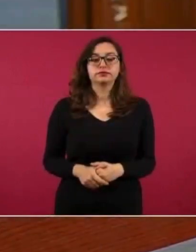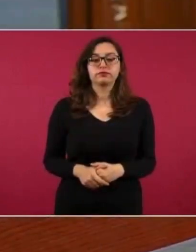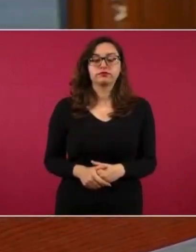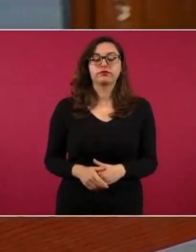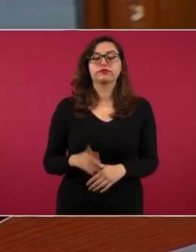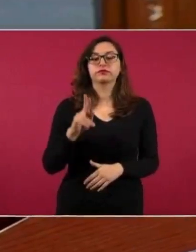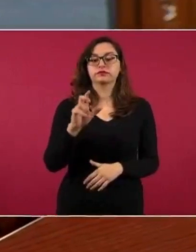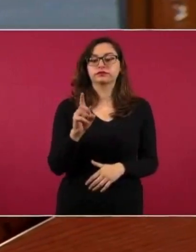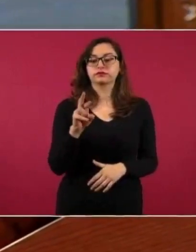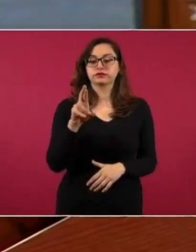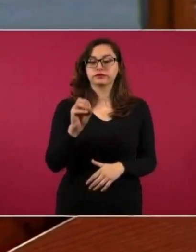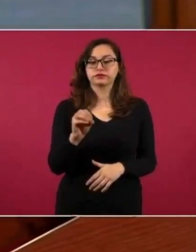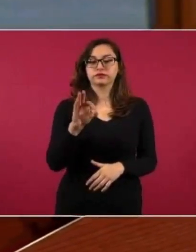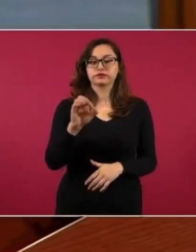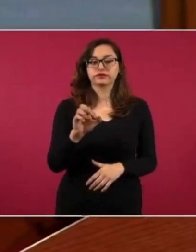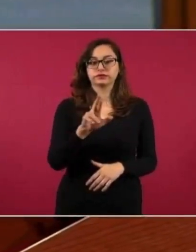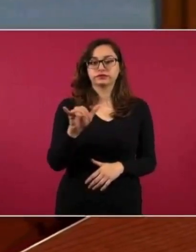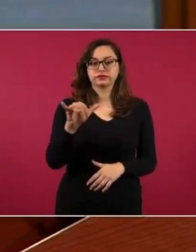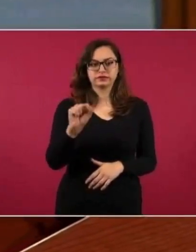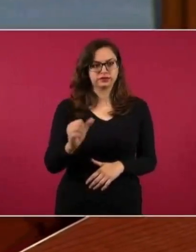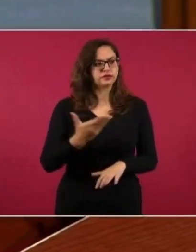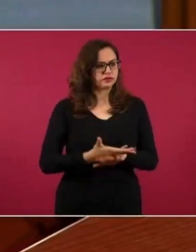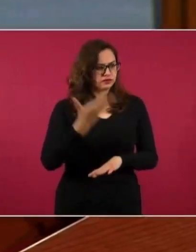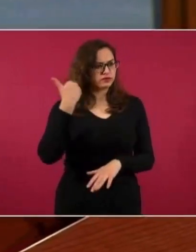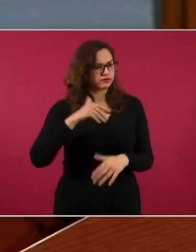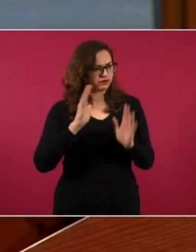Pedro Ferriz, ya fue candidato, ¿no?